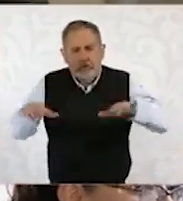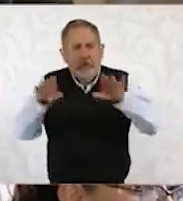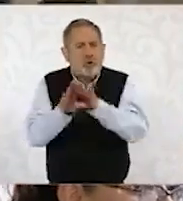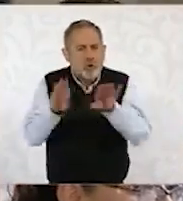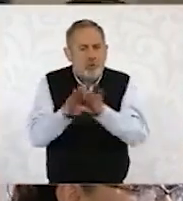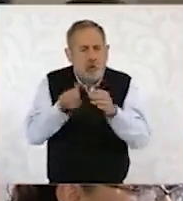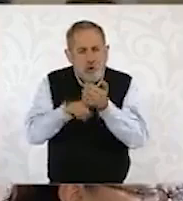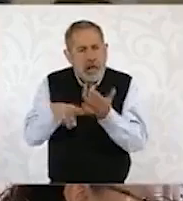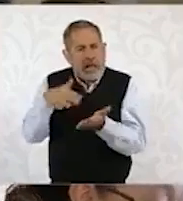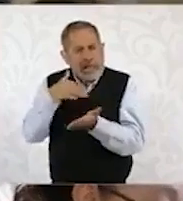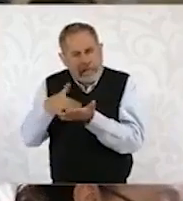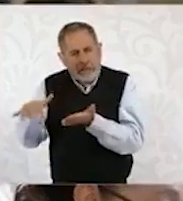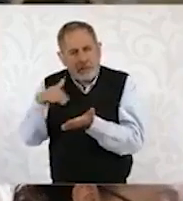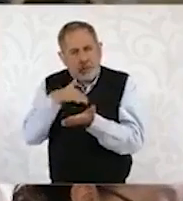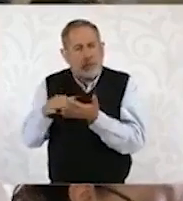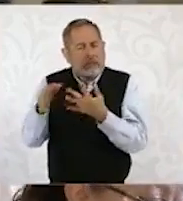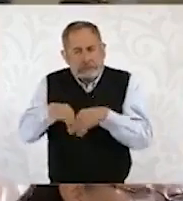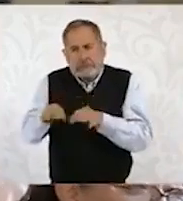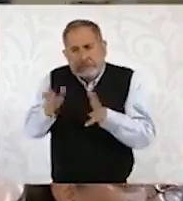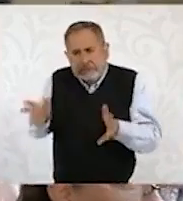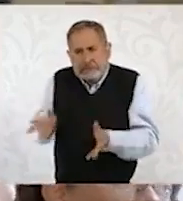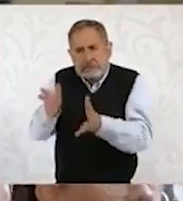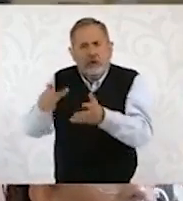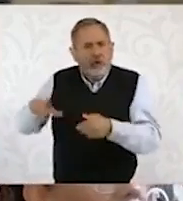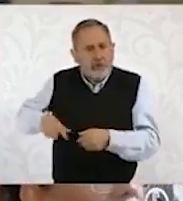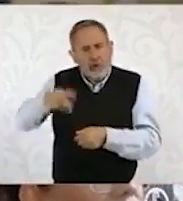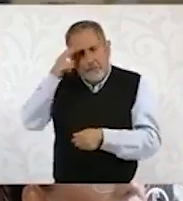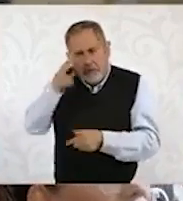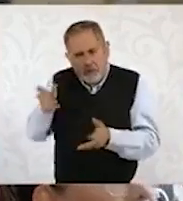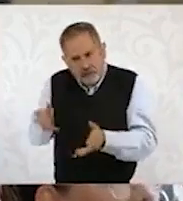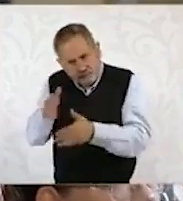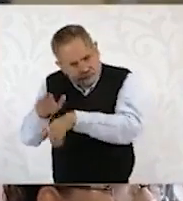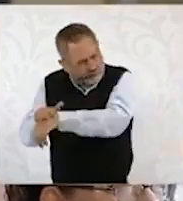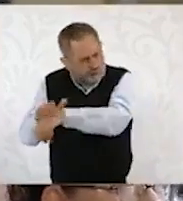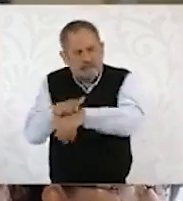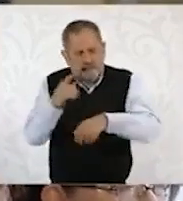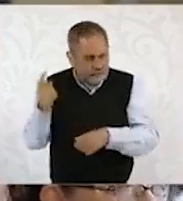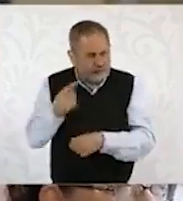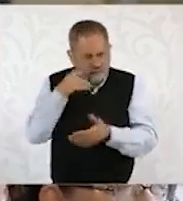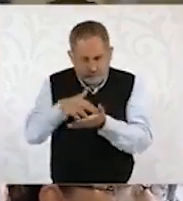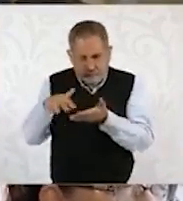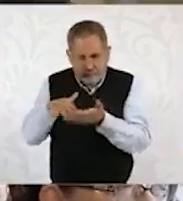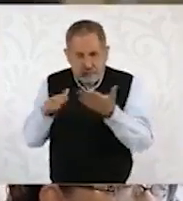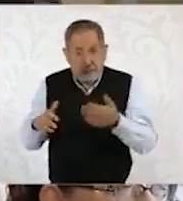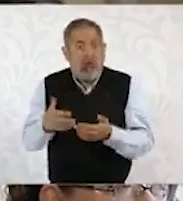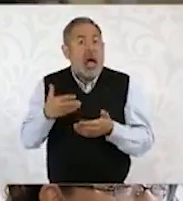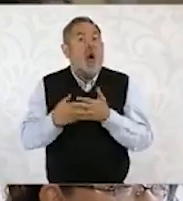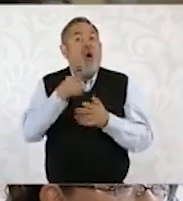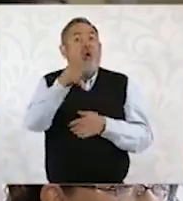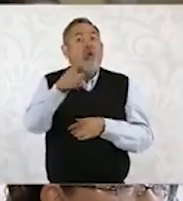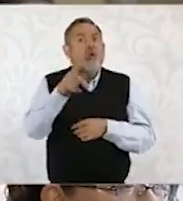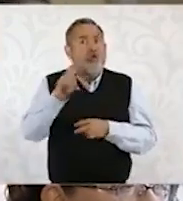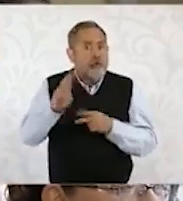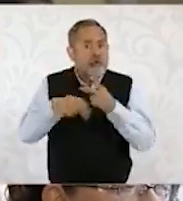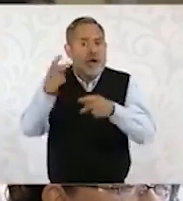la lectura, por una parte, es promovida por el Estado mexicano y cuál es el resultado. Ahora que usted va a ir los